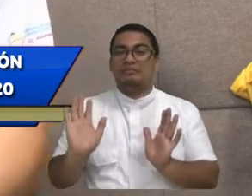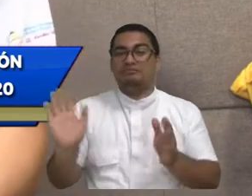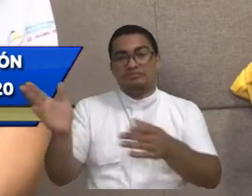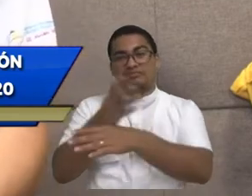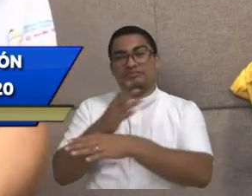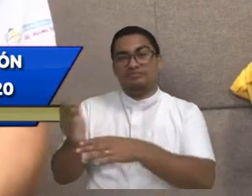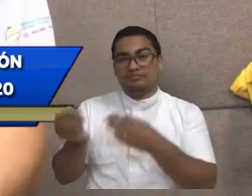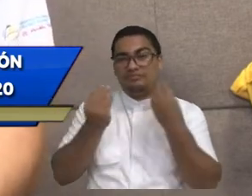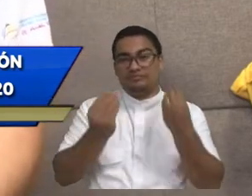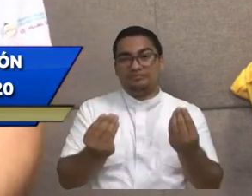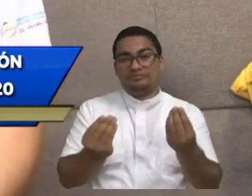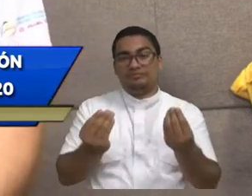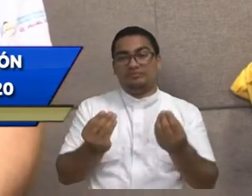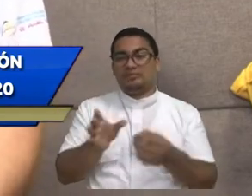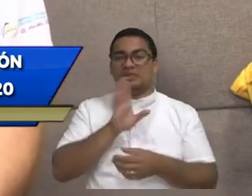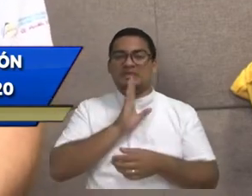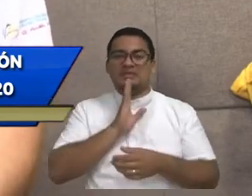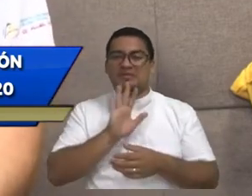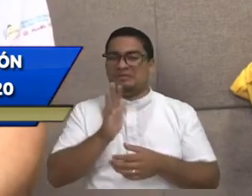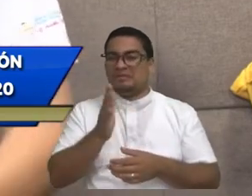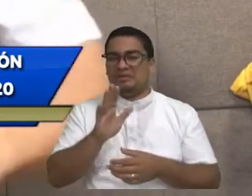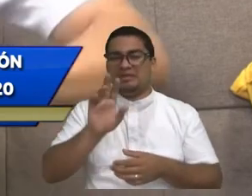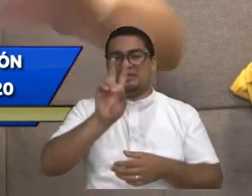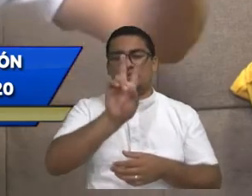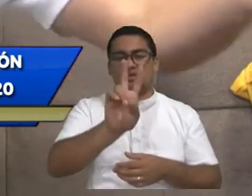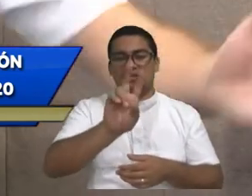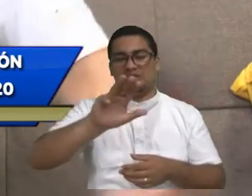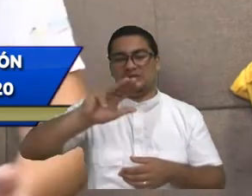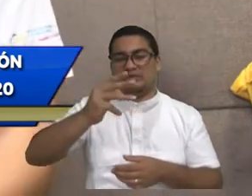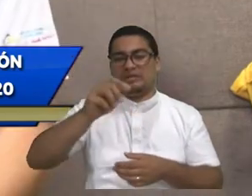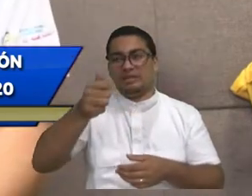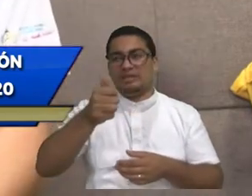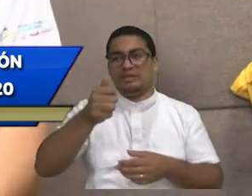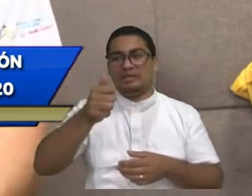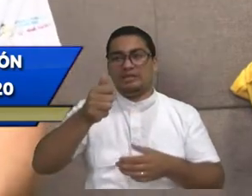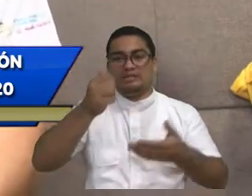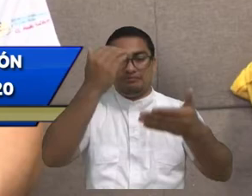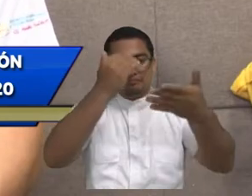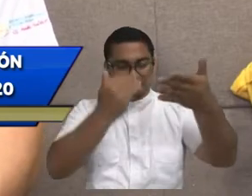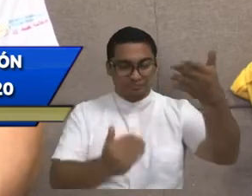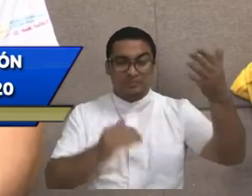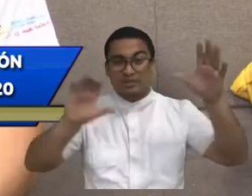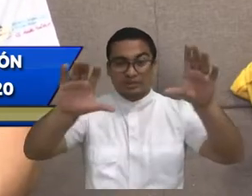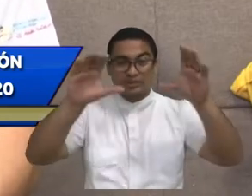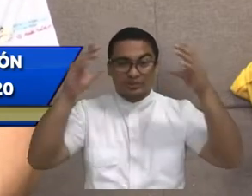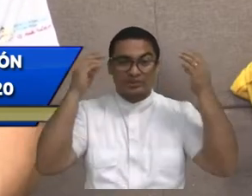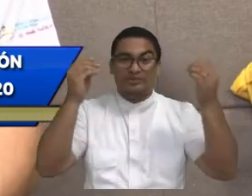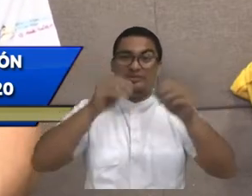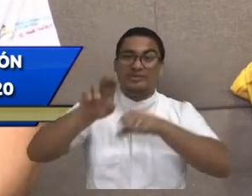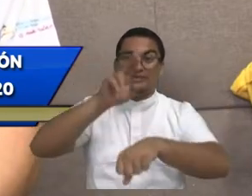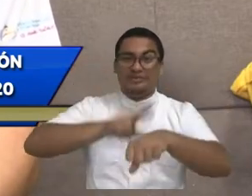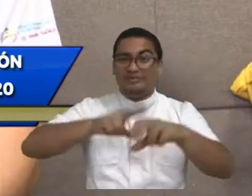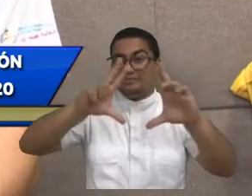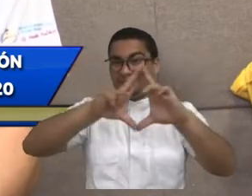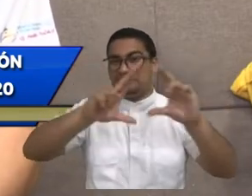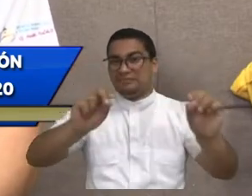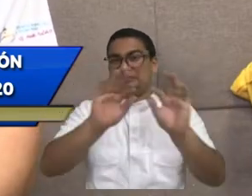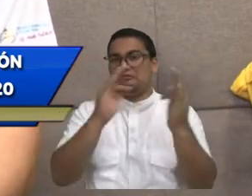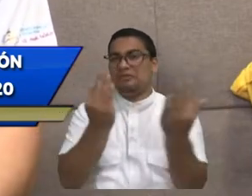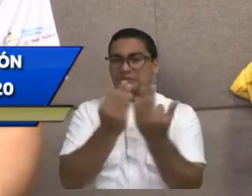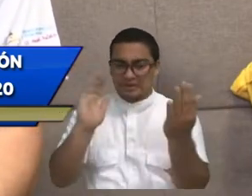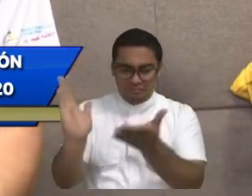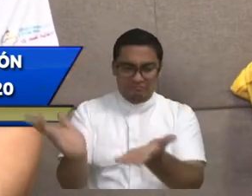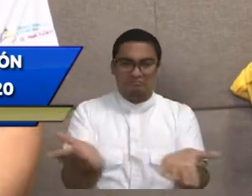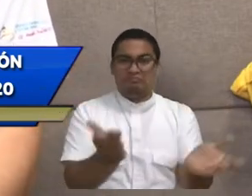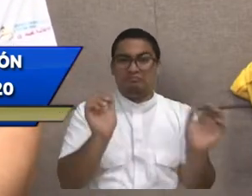que te puedo hablar de 296 cursos que tenemos a nivel del país y para la familia solo ahorita en proyección